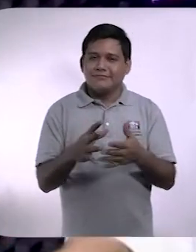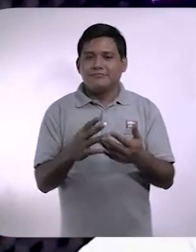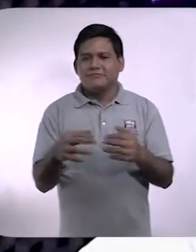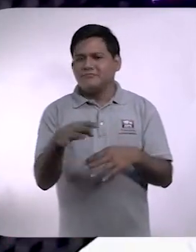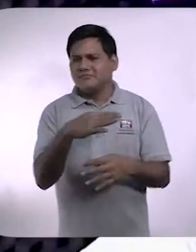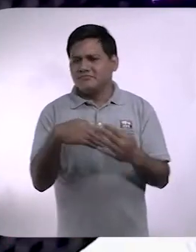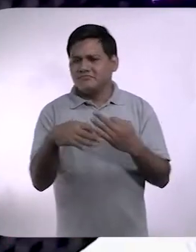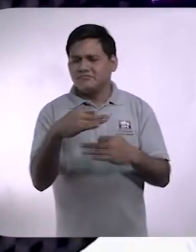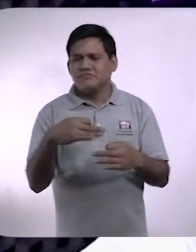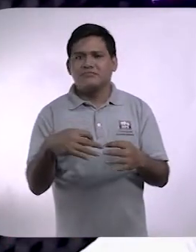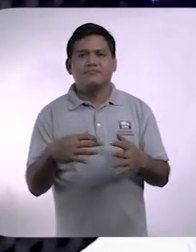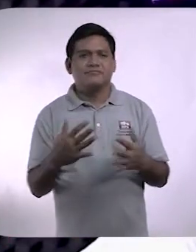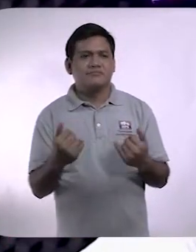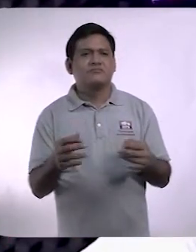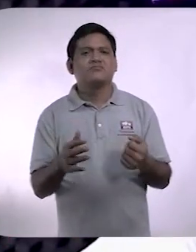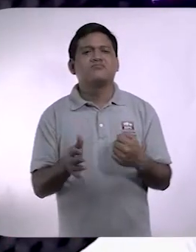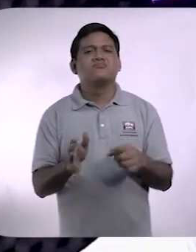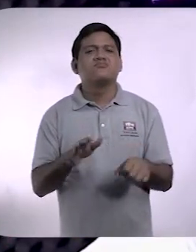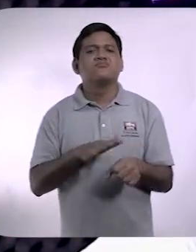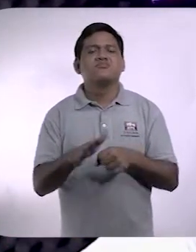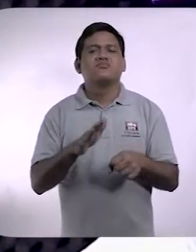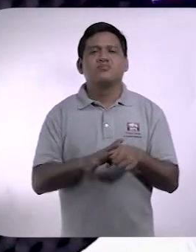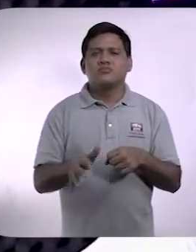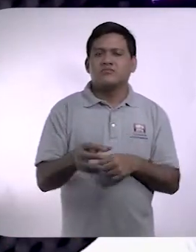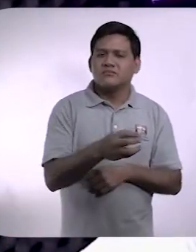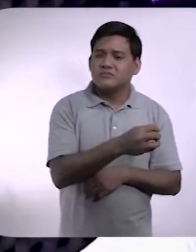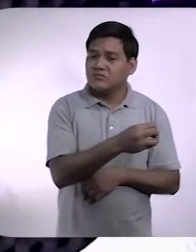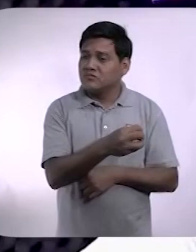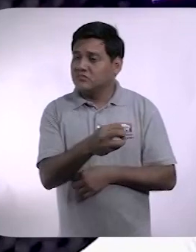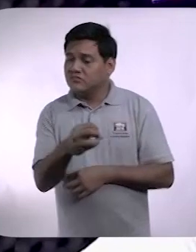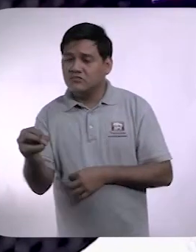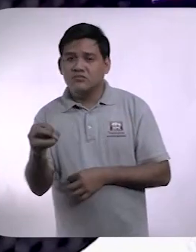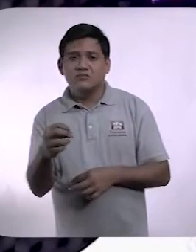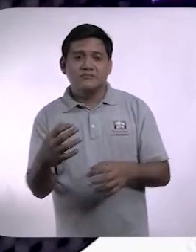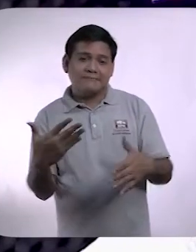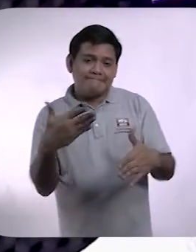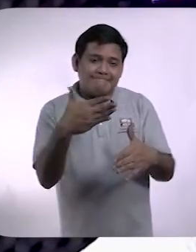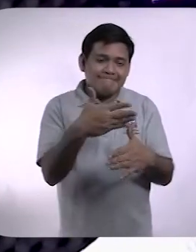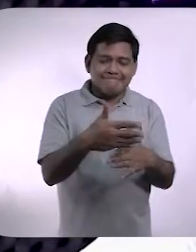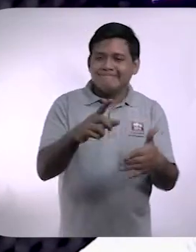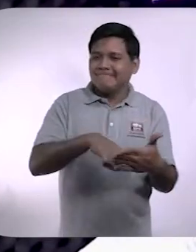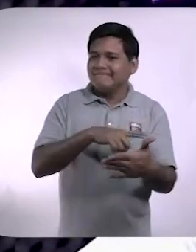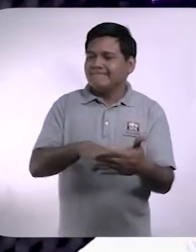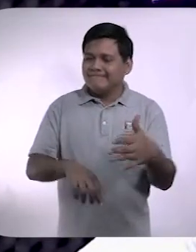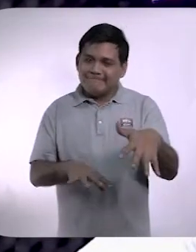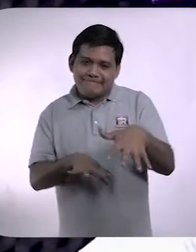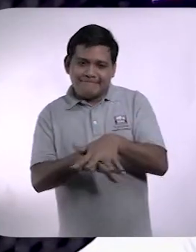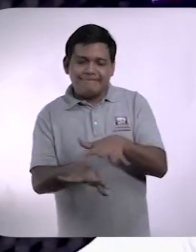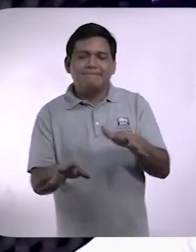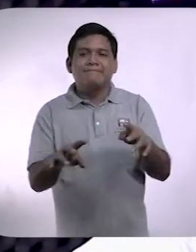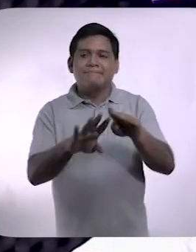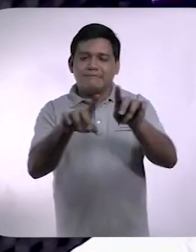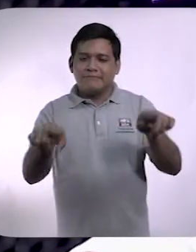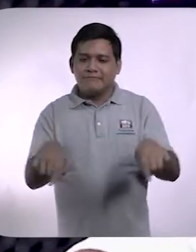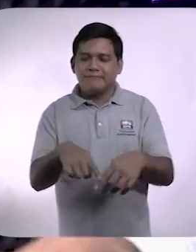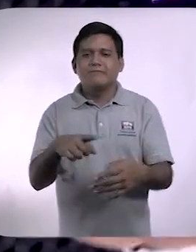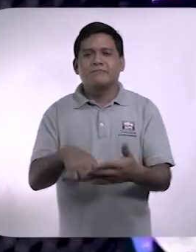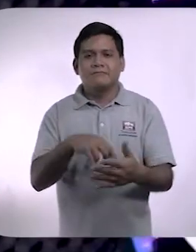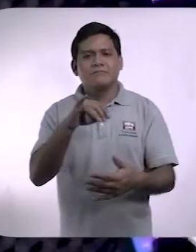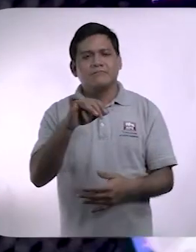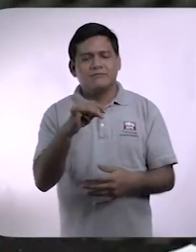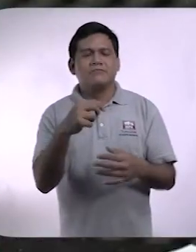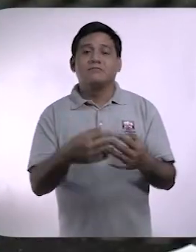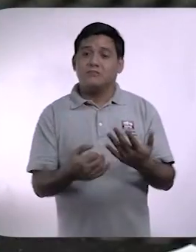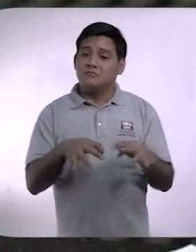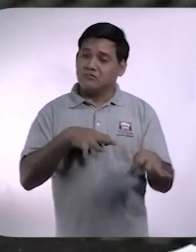general cuál es el proceso que hay hasta que la boleta llegue hasta la mesa directiva de casilla. Sí, la verdad es